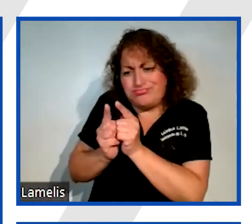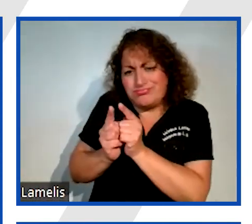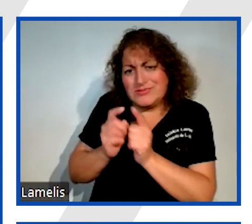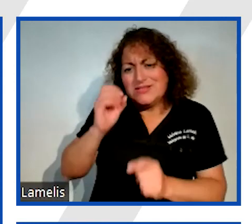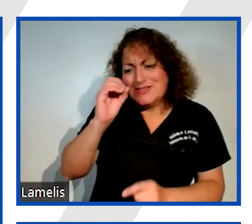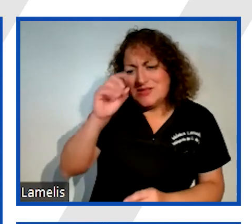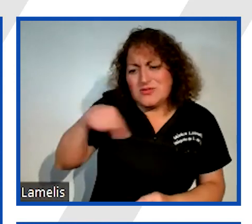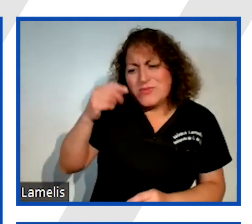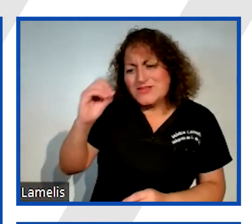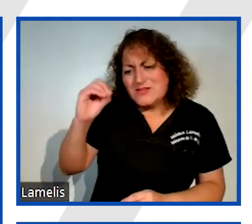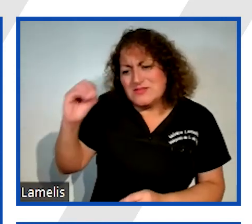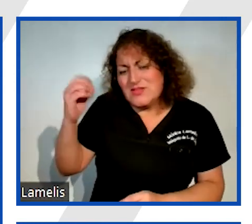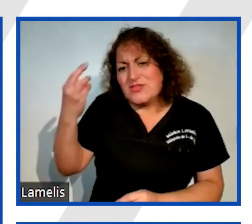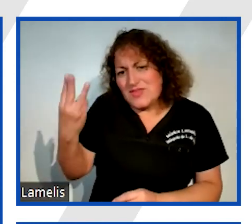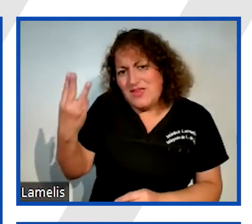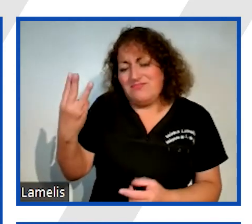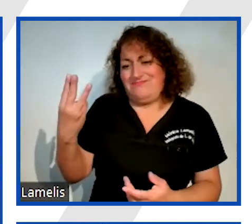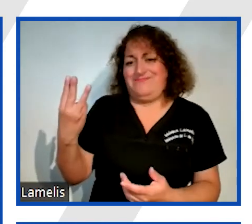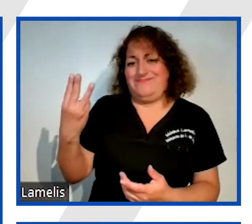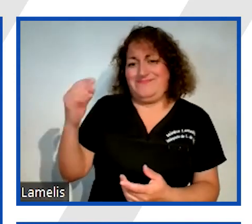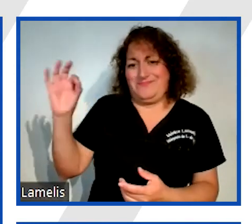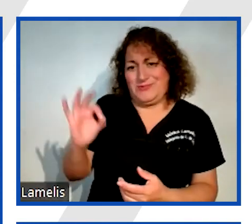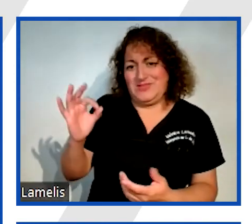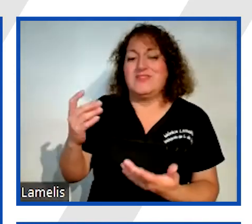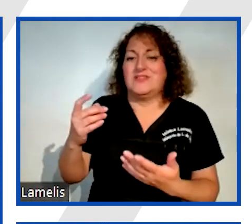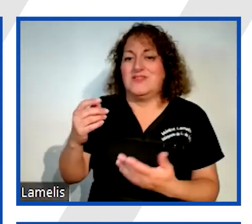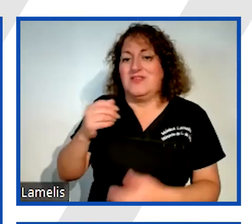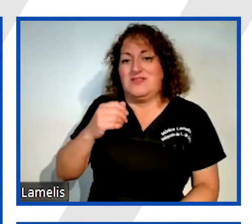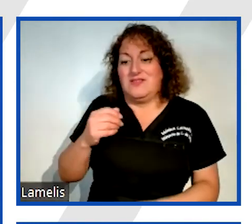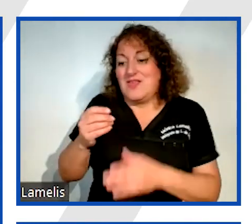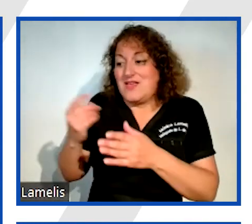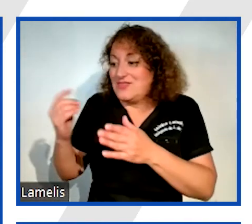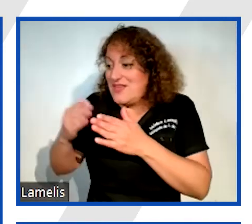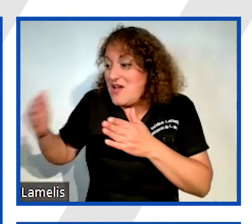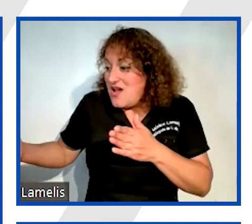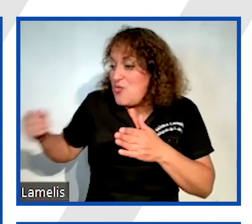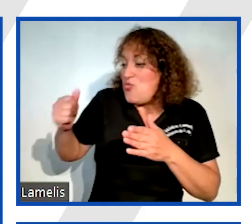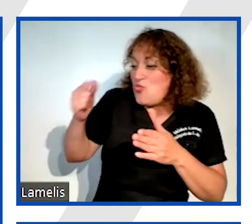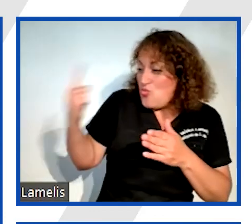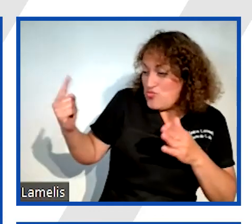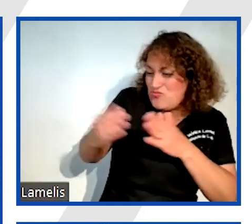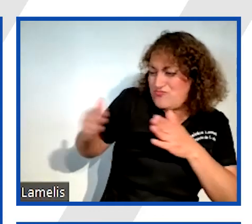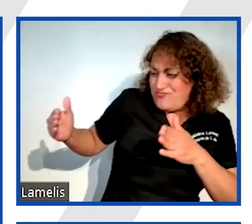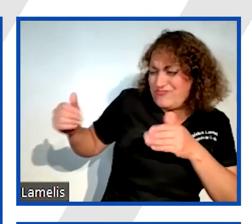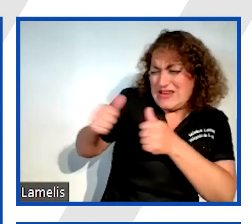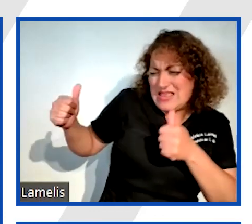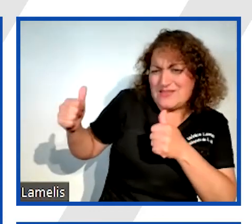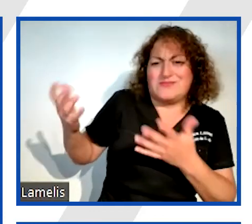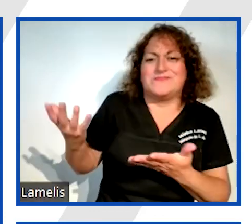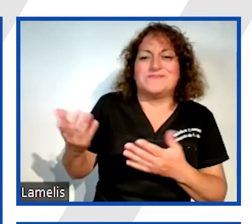alcanza a ser un 1 en esta escala y aún así en menos de 300 mil años menos de en menos del